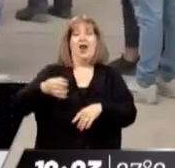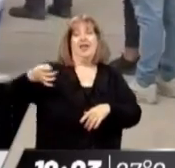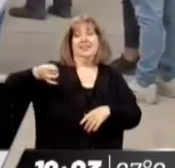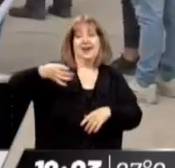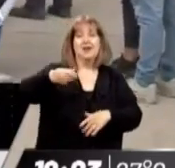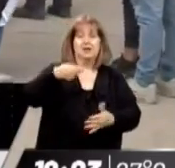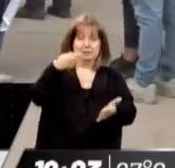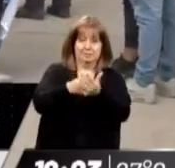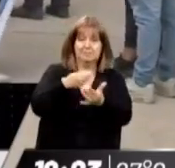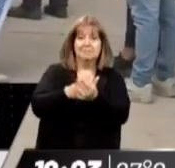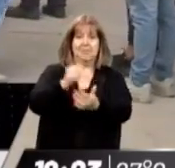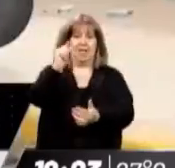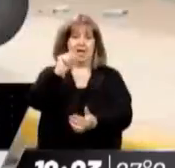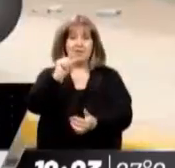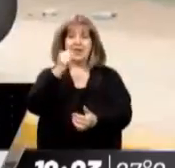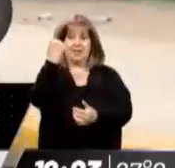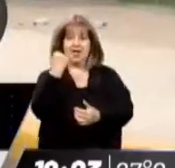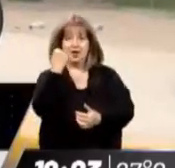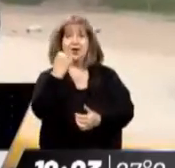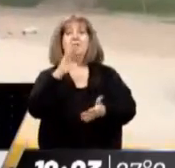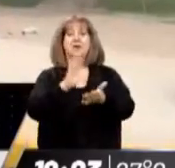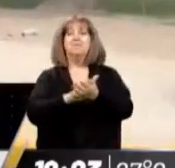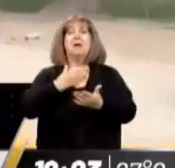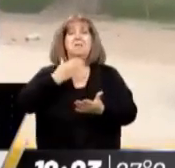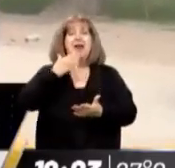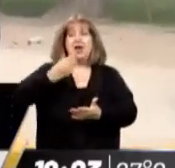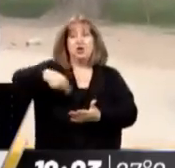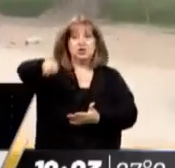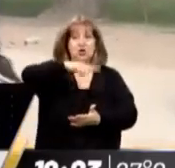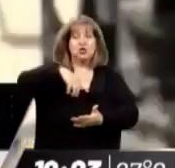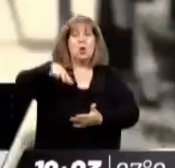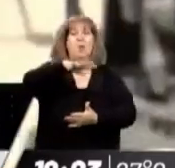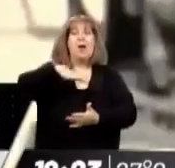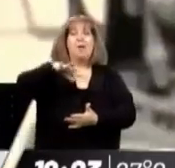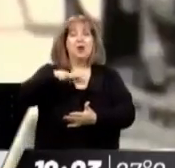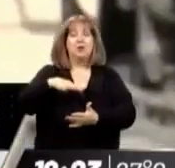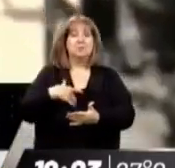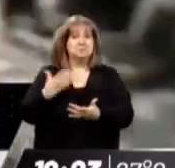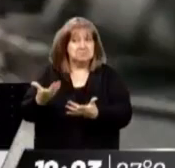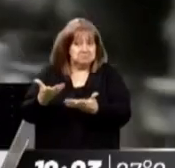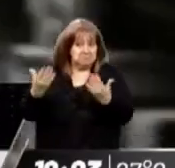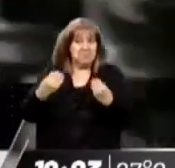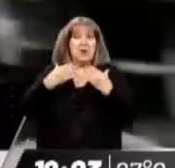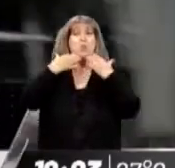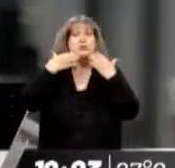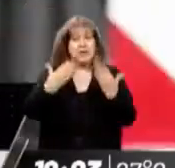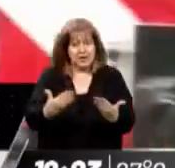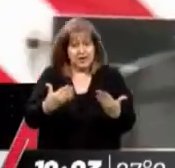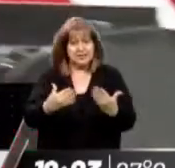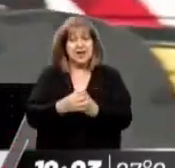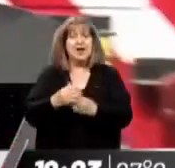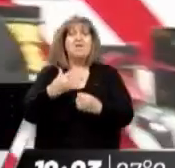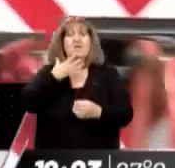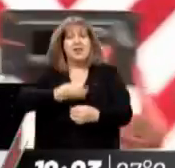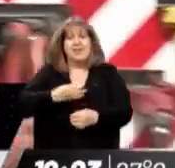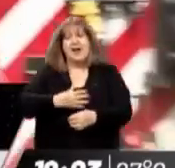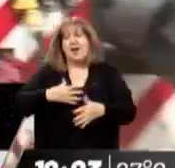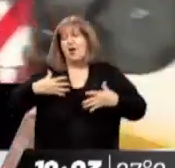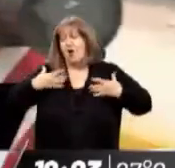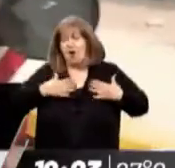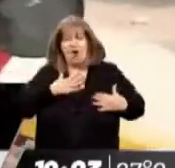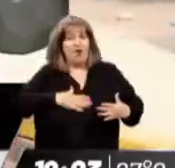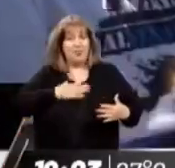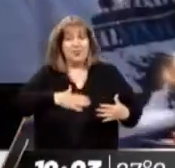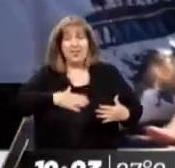y no tener que pagar precios exorbitantes en el medio del transporte de los mismos. Una alegría muy inmensa para el pueblo acá